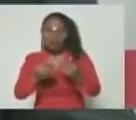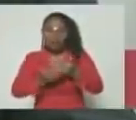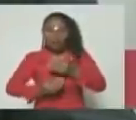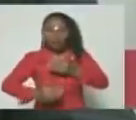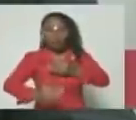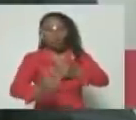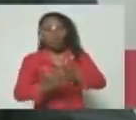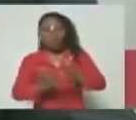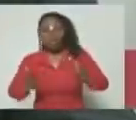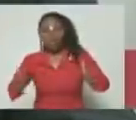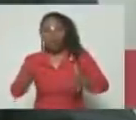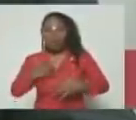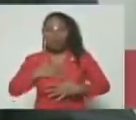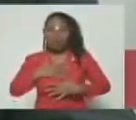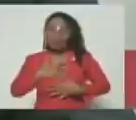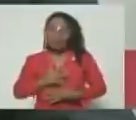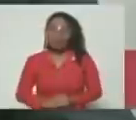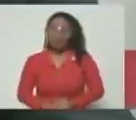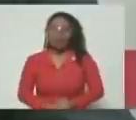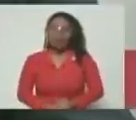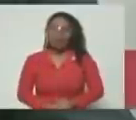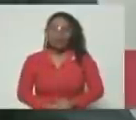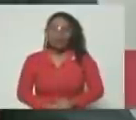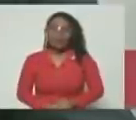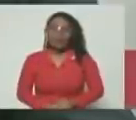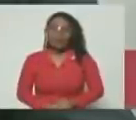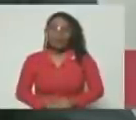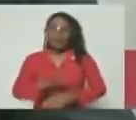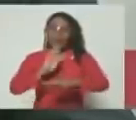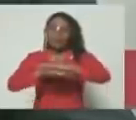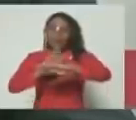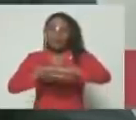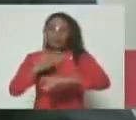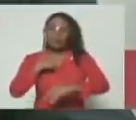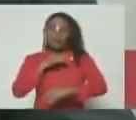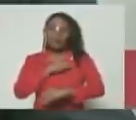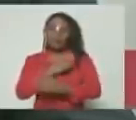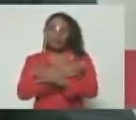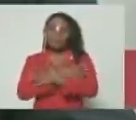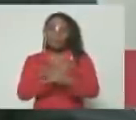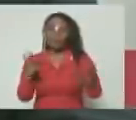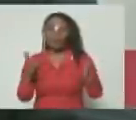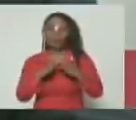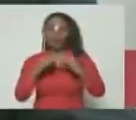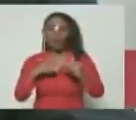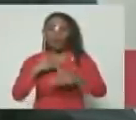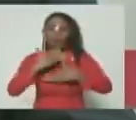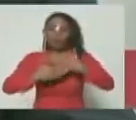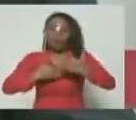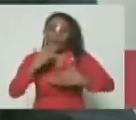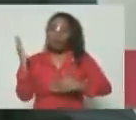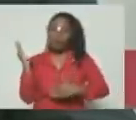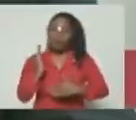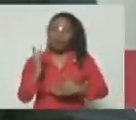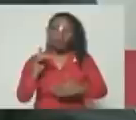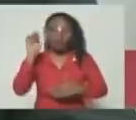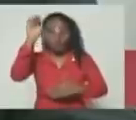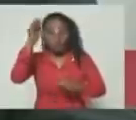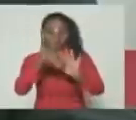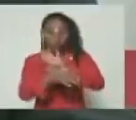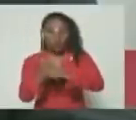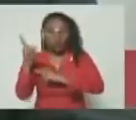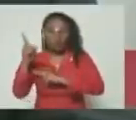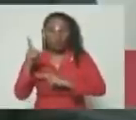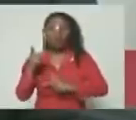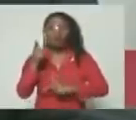parte, también informarle que quedamos a la orden para todos los procesos que vengan, porque como usted acaba